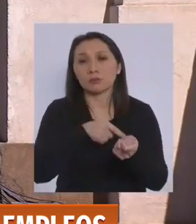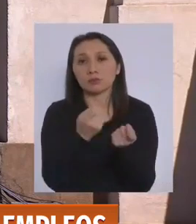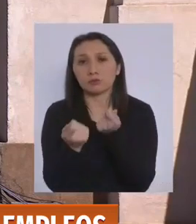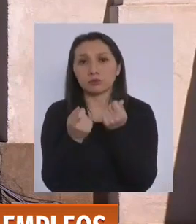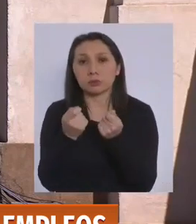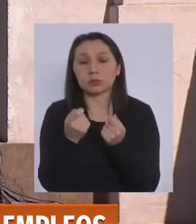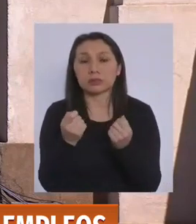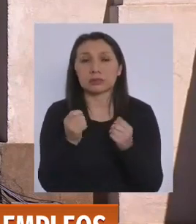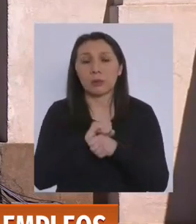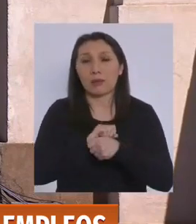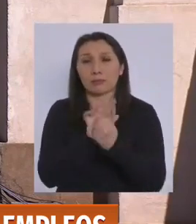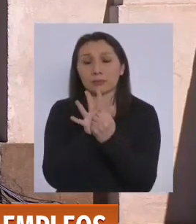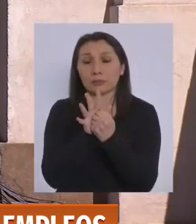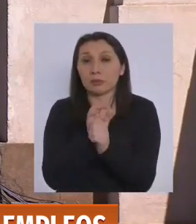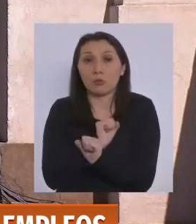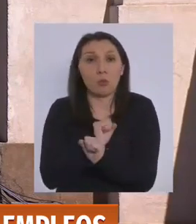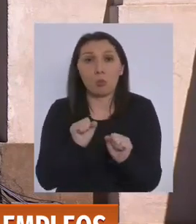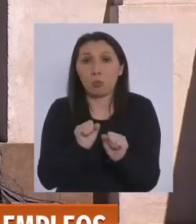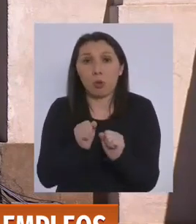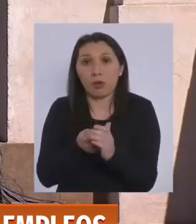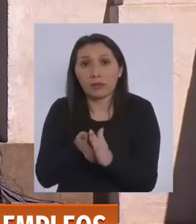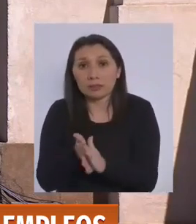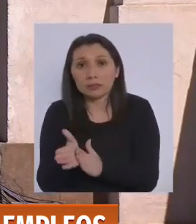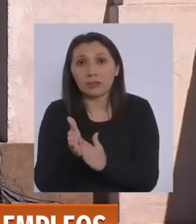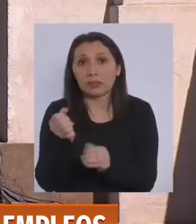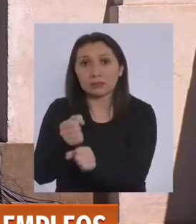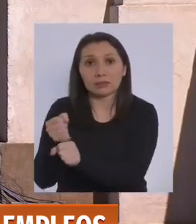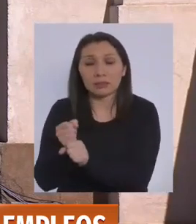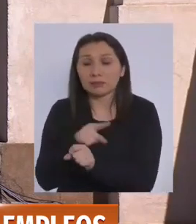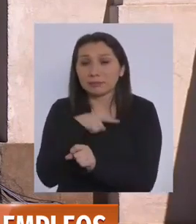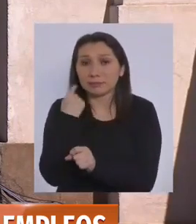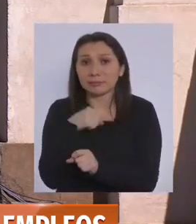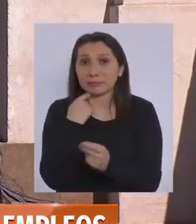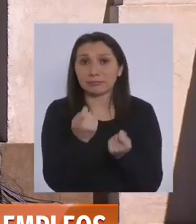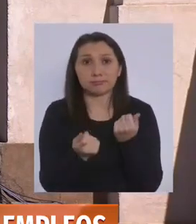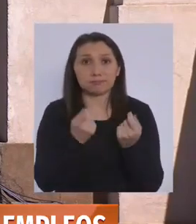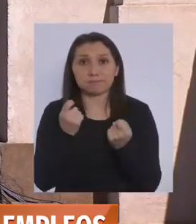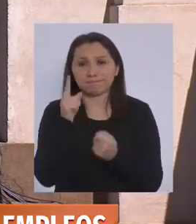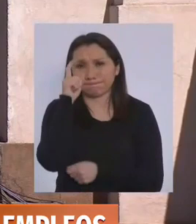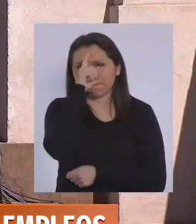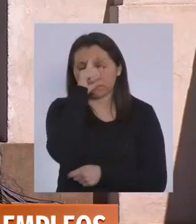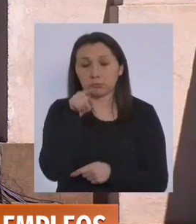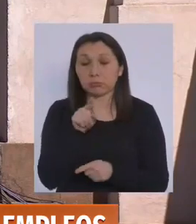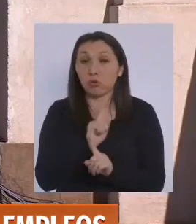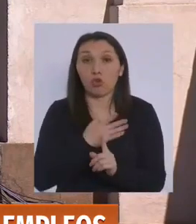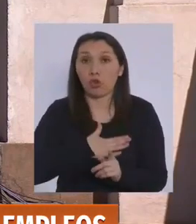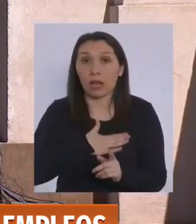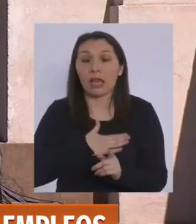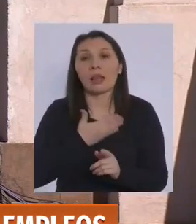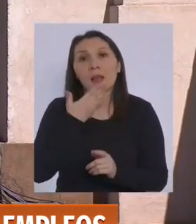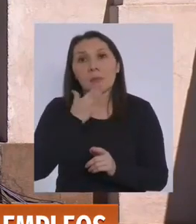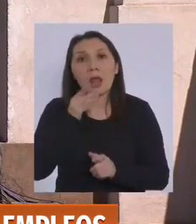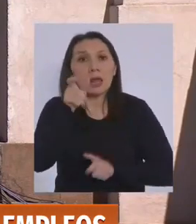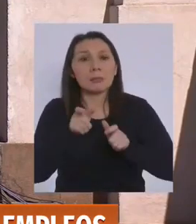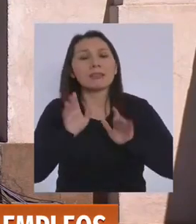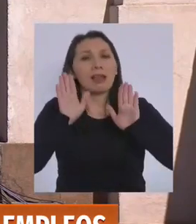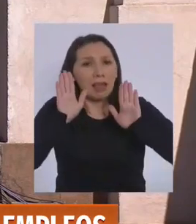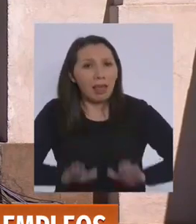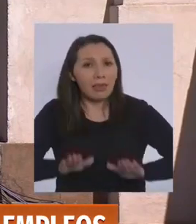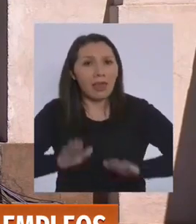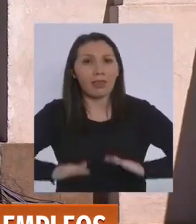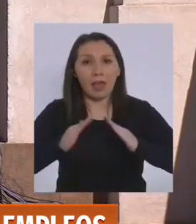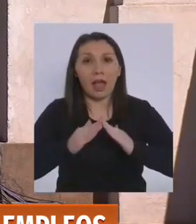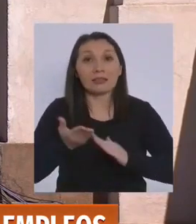momento de la pandemia en que no pueden ir a generar rentas, no pueden ir a generar ingresos y tampoco es deseable porque lo que queríamos es que estuvieran en sus